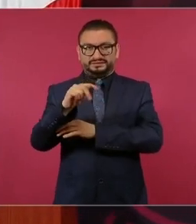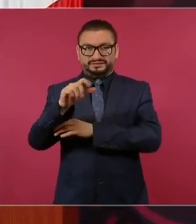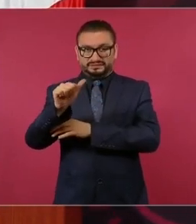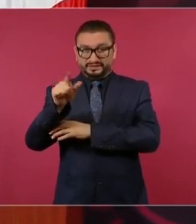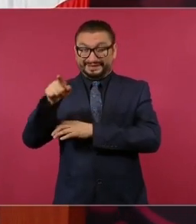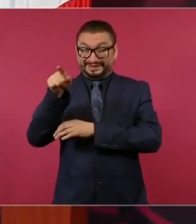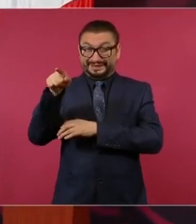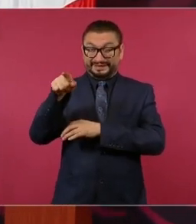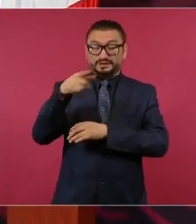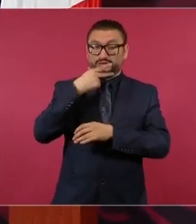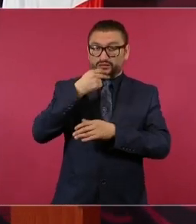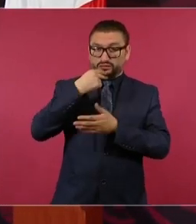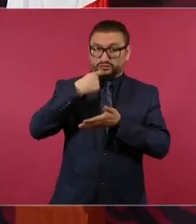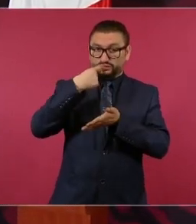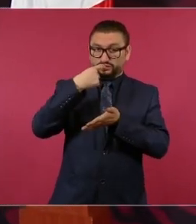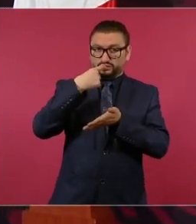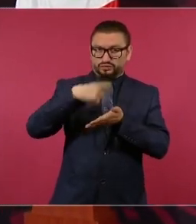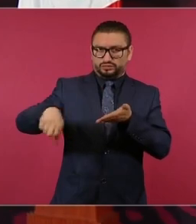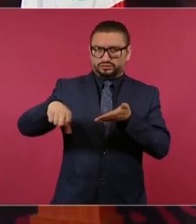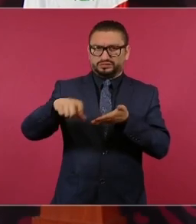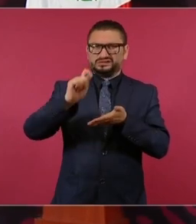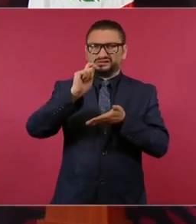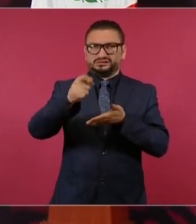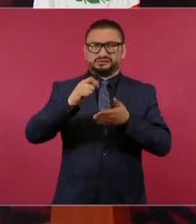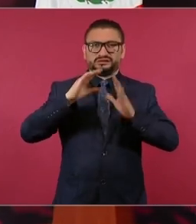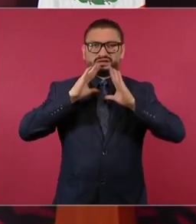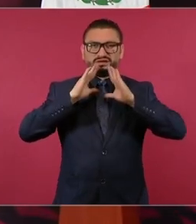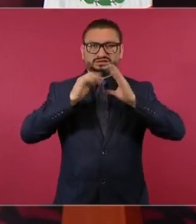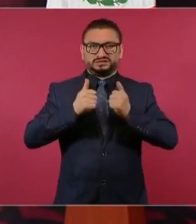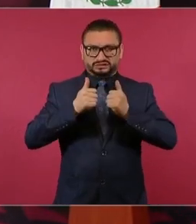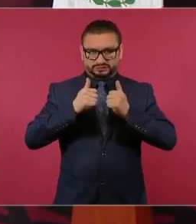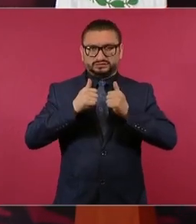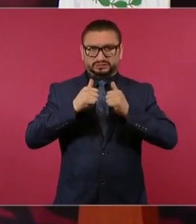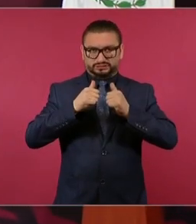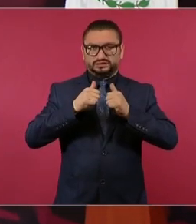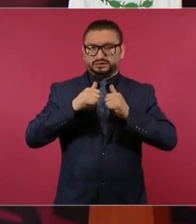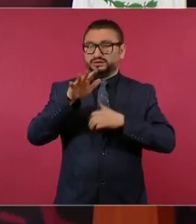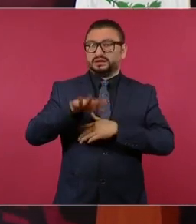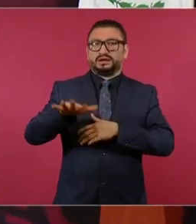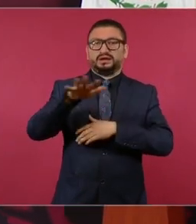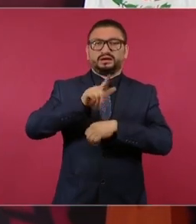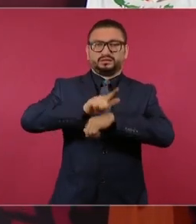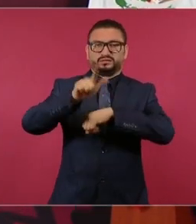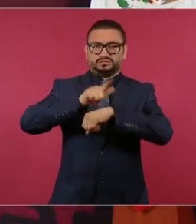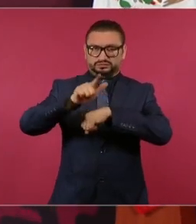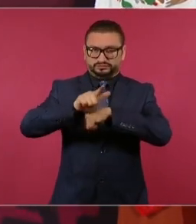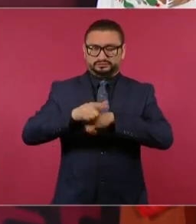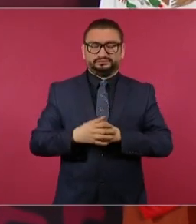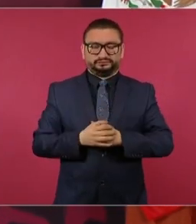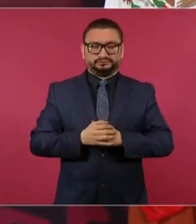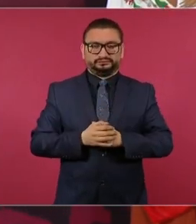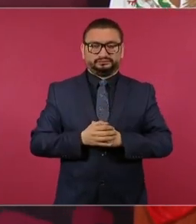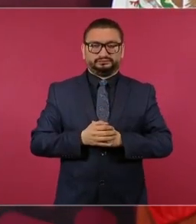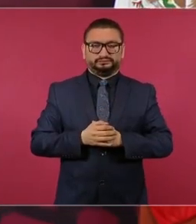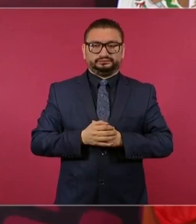había comprado una hacienda en Guatemala